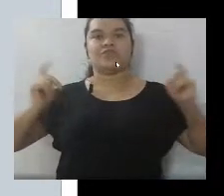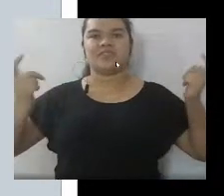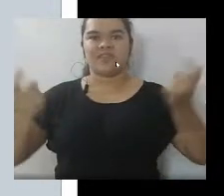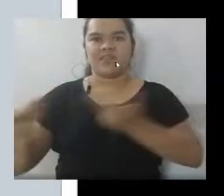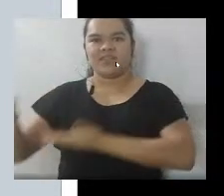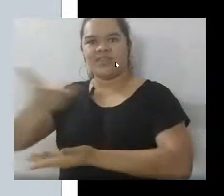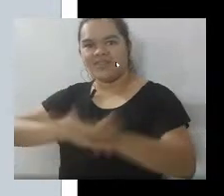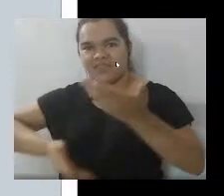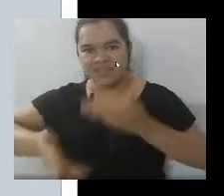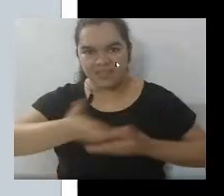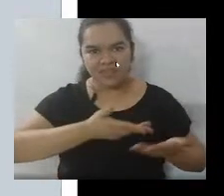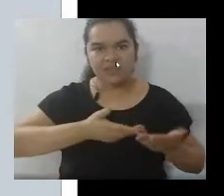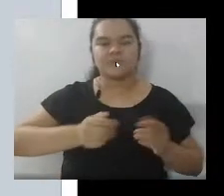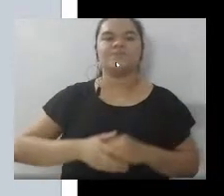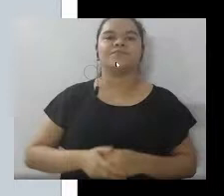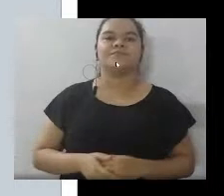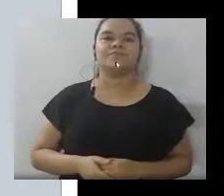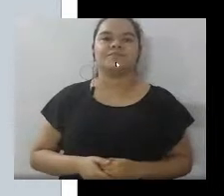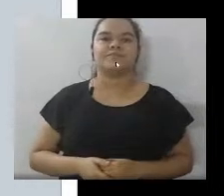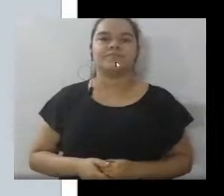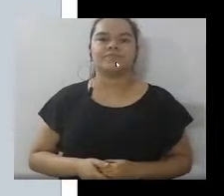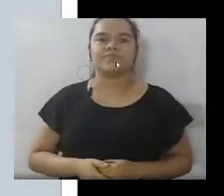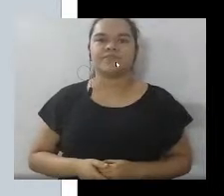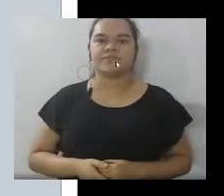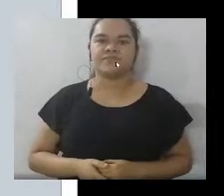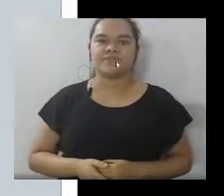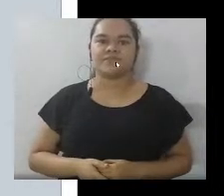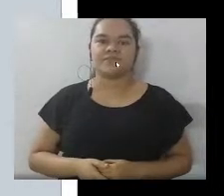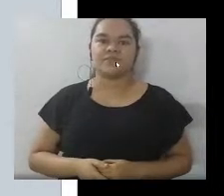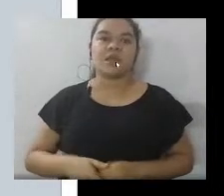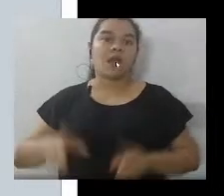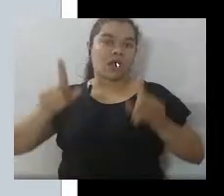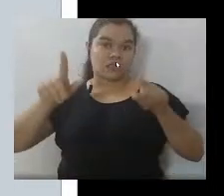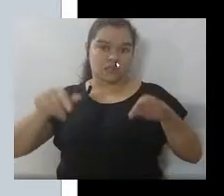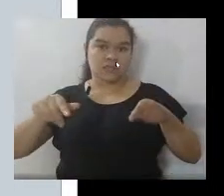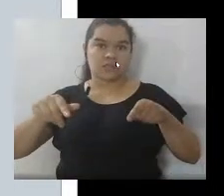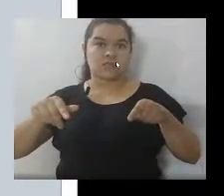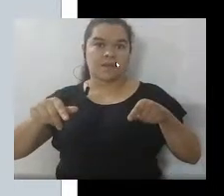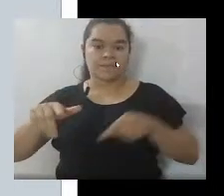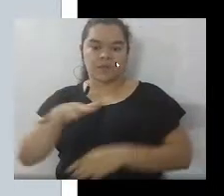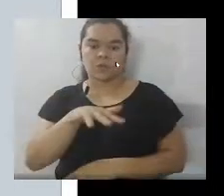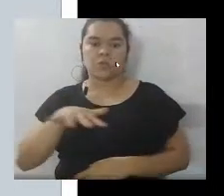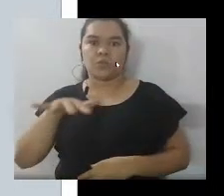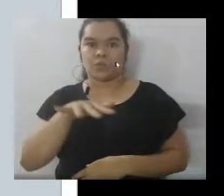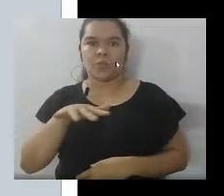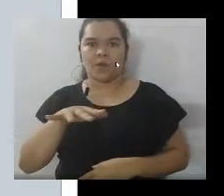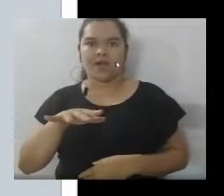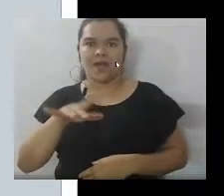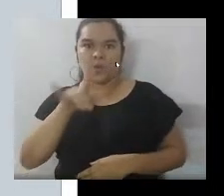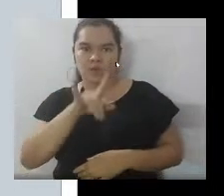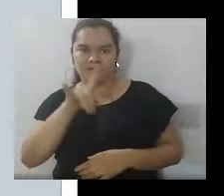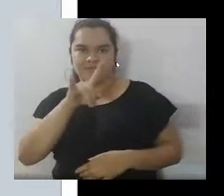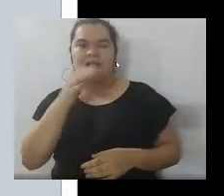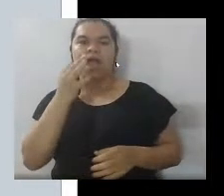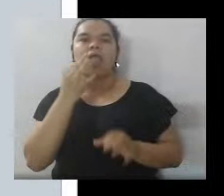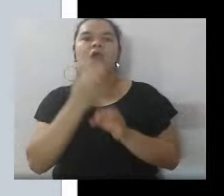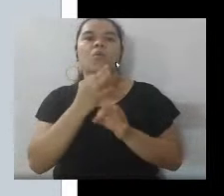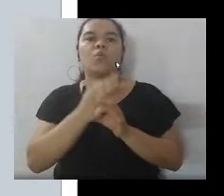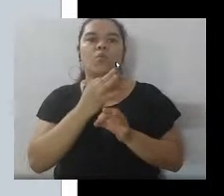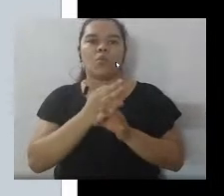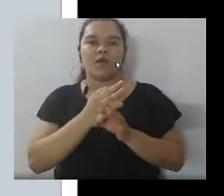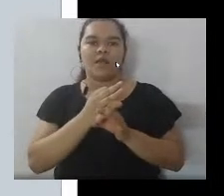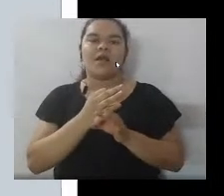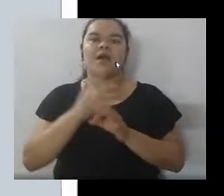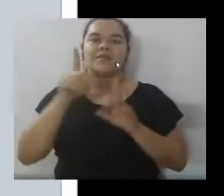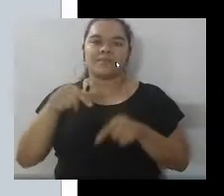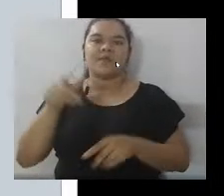la sociedad. También recibimos en nuestros espacios a escuelas con